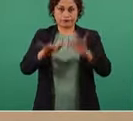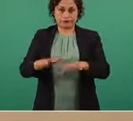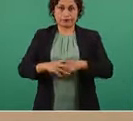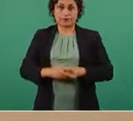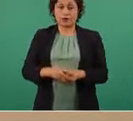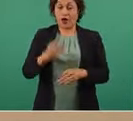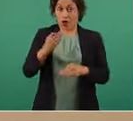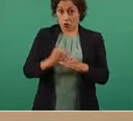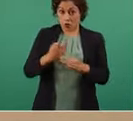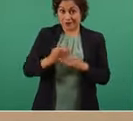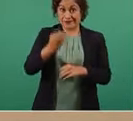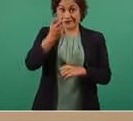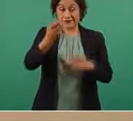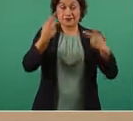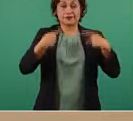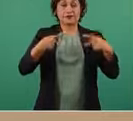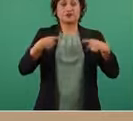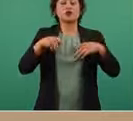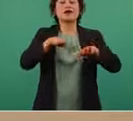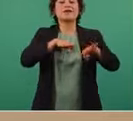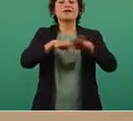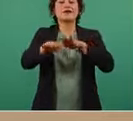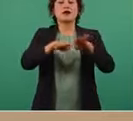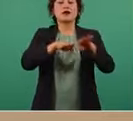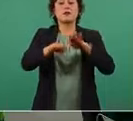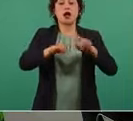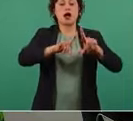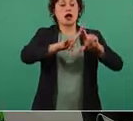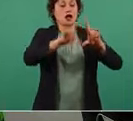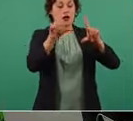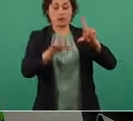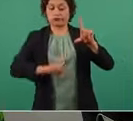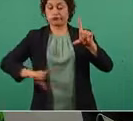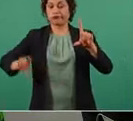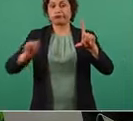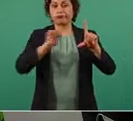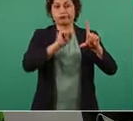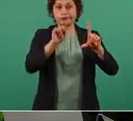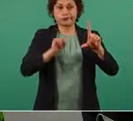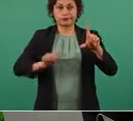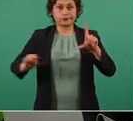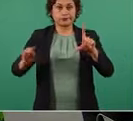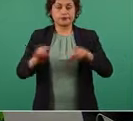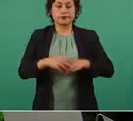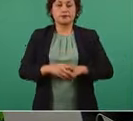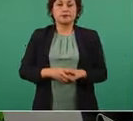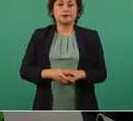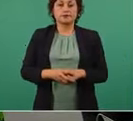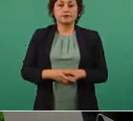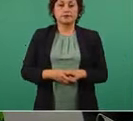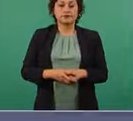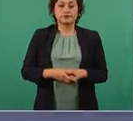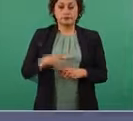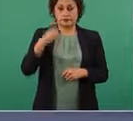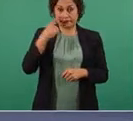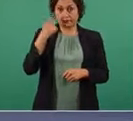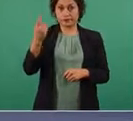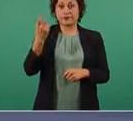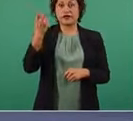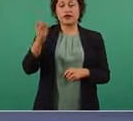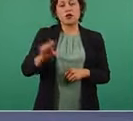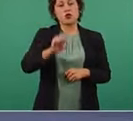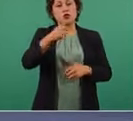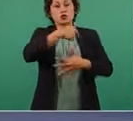está trabajando en todo el territorio nacional. Adelante. Aquí tenemos las otras 5